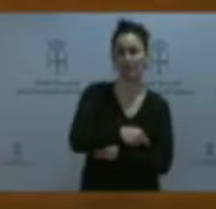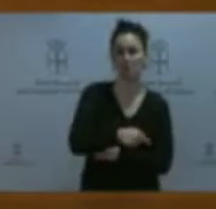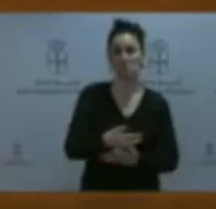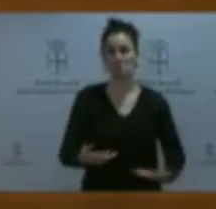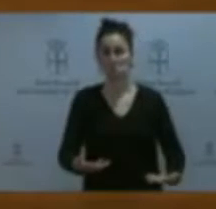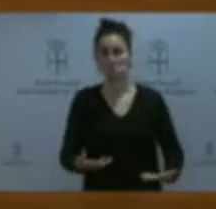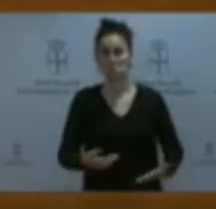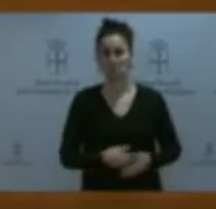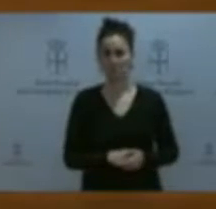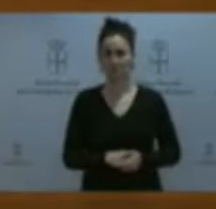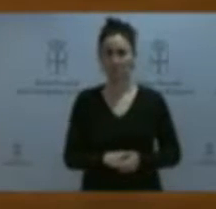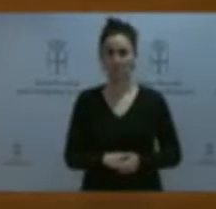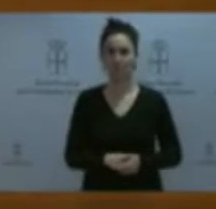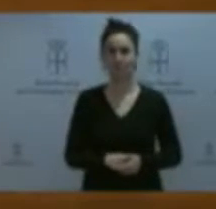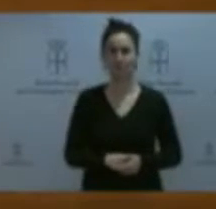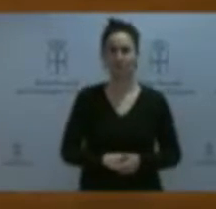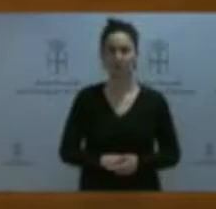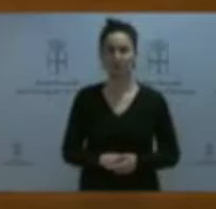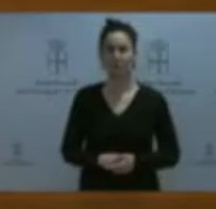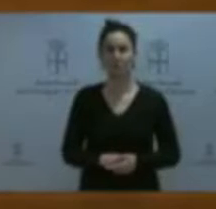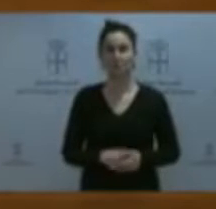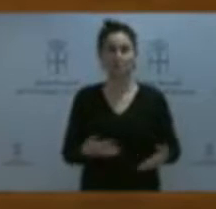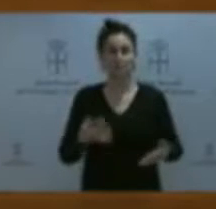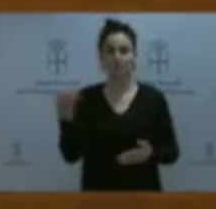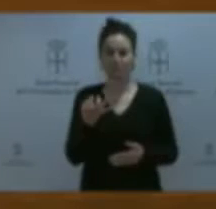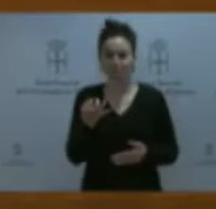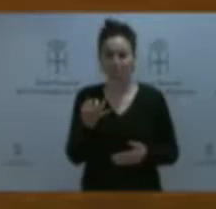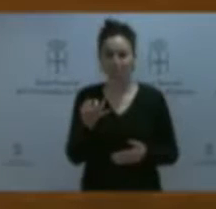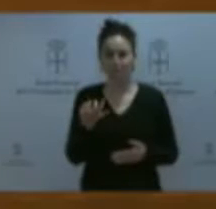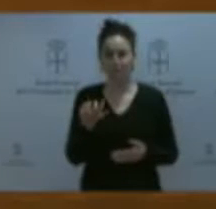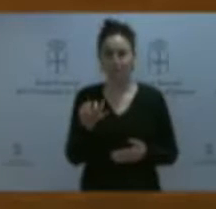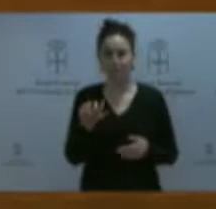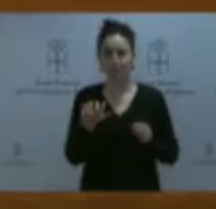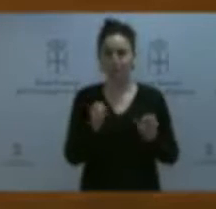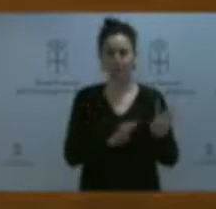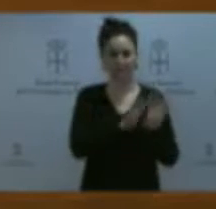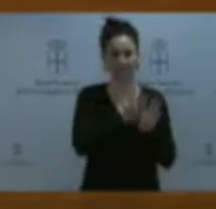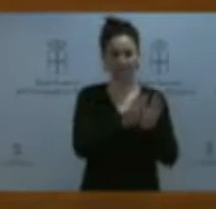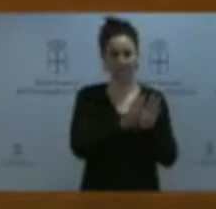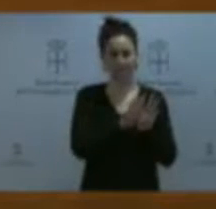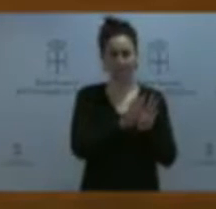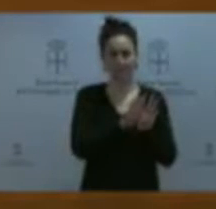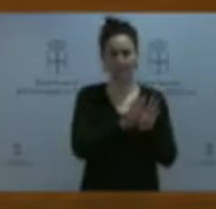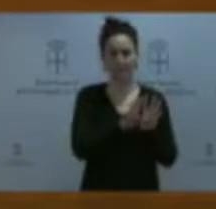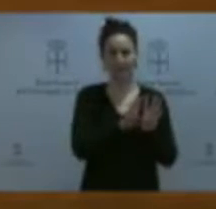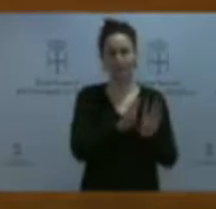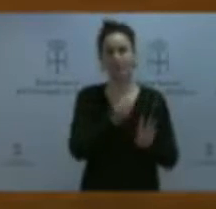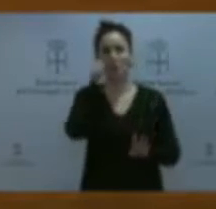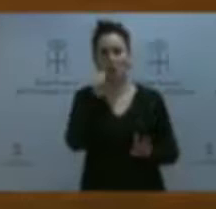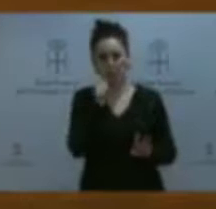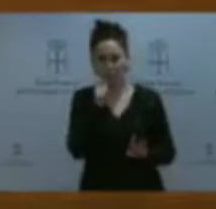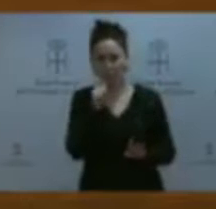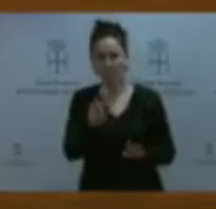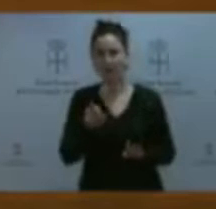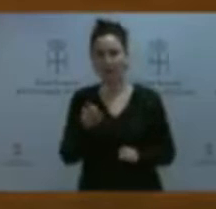Tienes que hacer un trayecto que básicamente es Cangas, Oviedo, Les Arriondes, Cangas de Onís y Ponga.